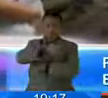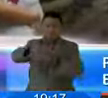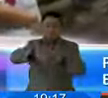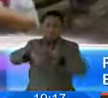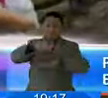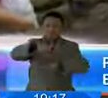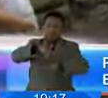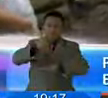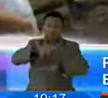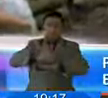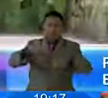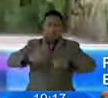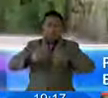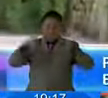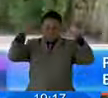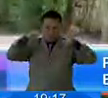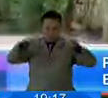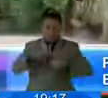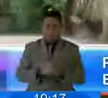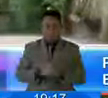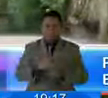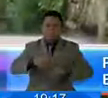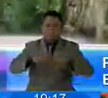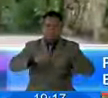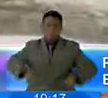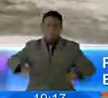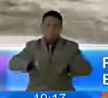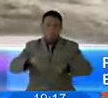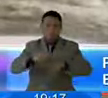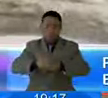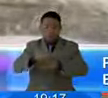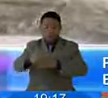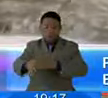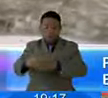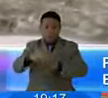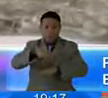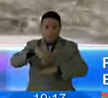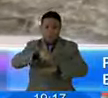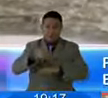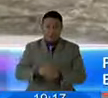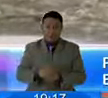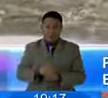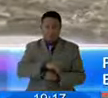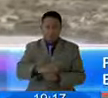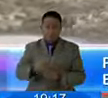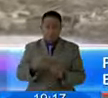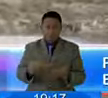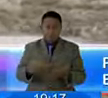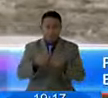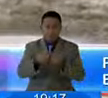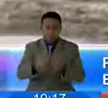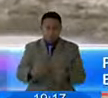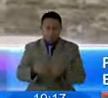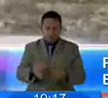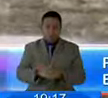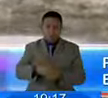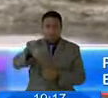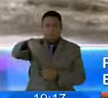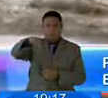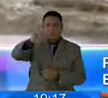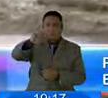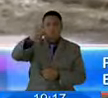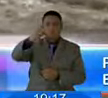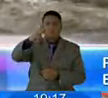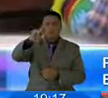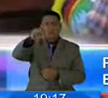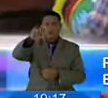las fuertes lluvias y afectaciones en algunos sectores rurales de Manabí, donde las pérdidas son cuantiosas en Miguelillo y Pueblo Nuevo.